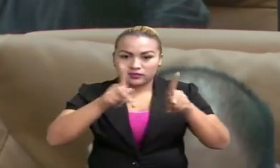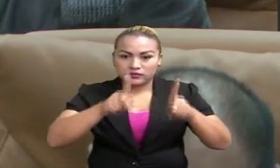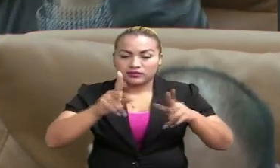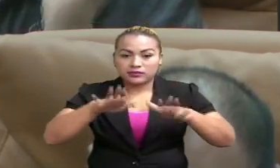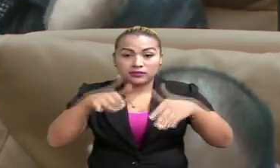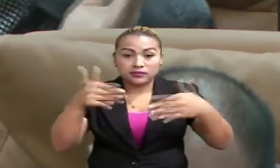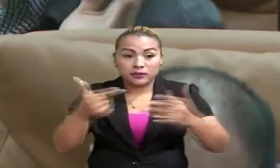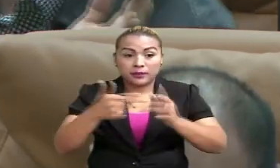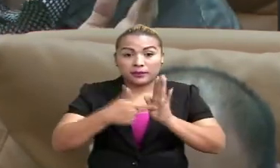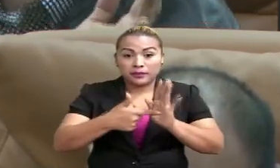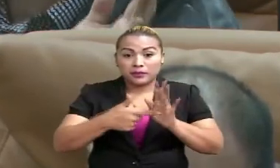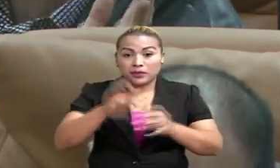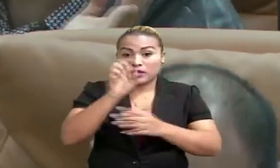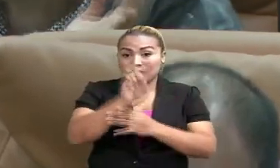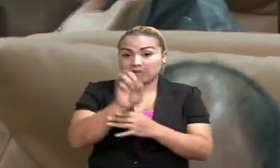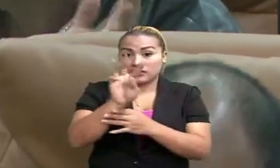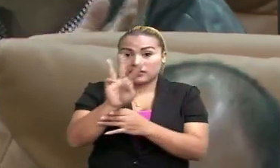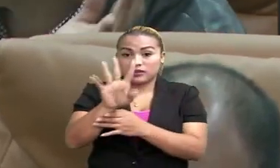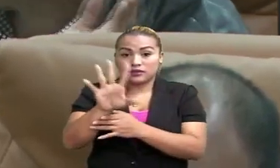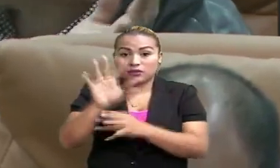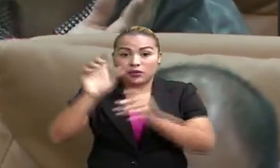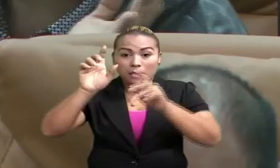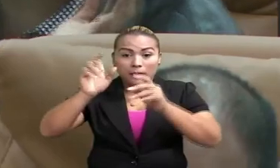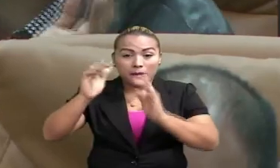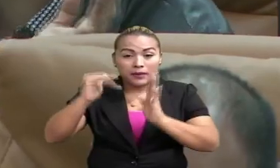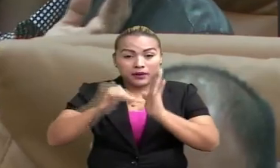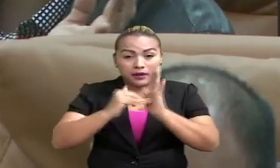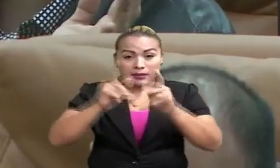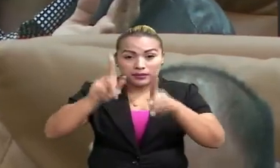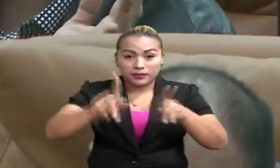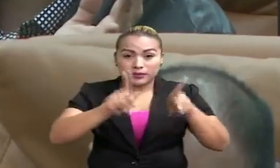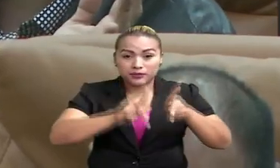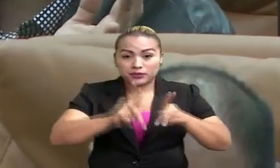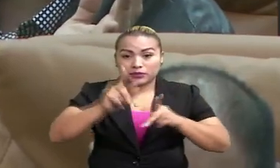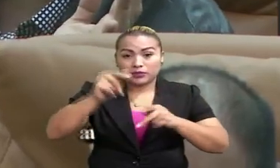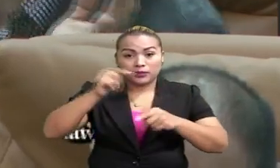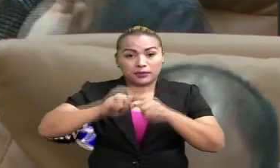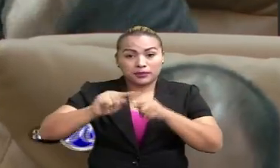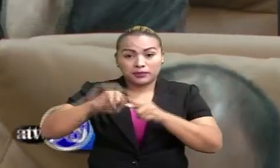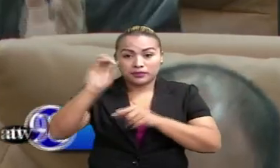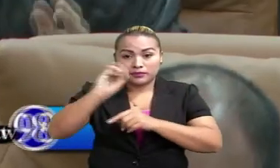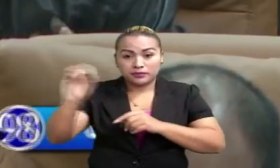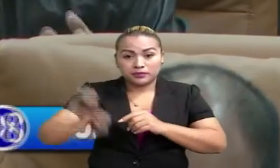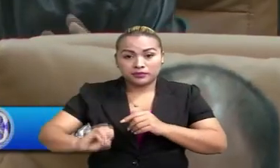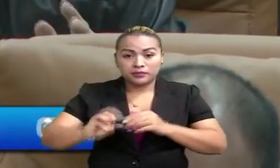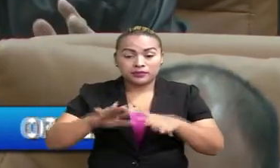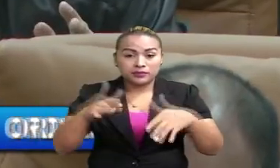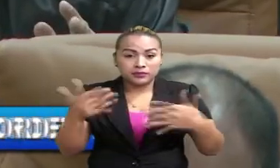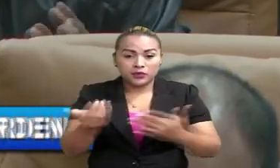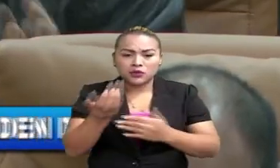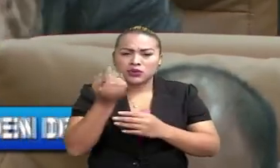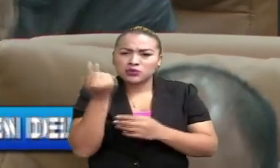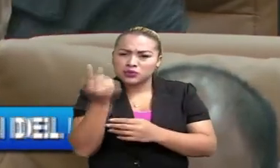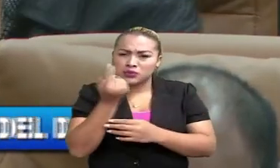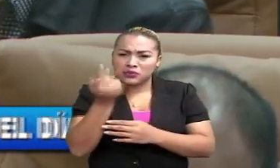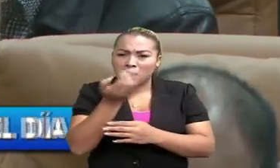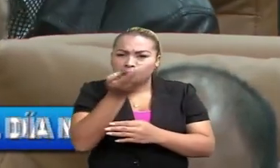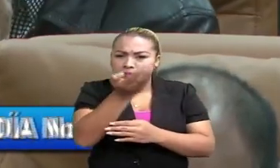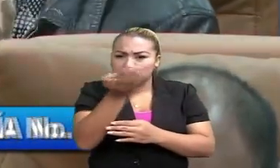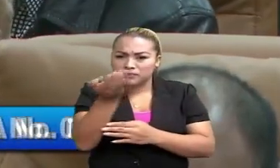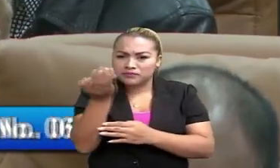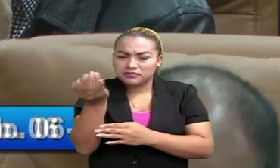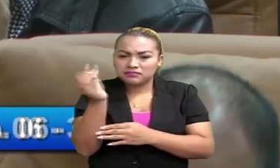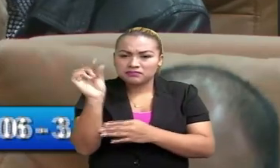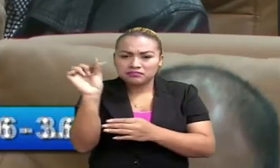los 135 mil contribuyentes de este país, les estamos pidiendo un mayor